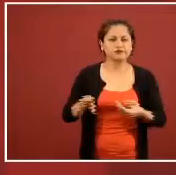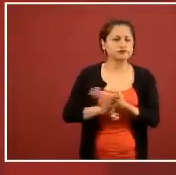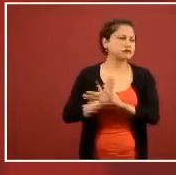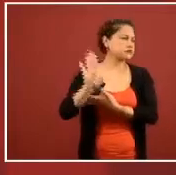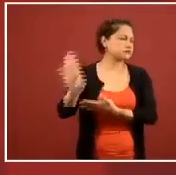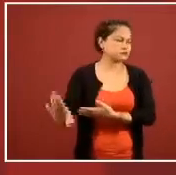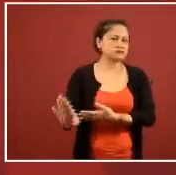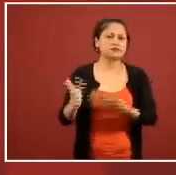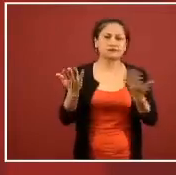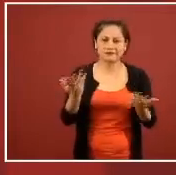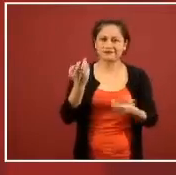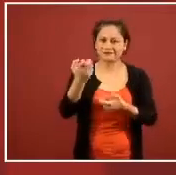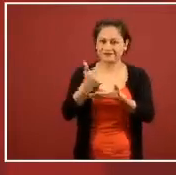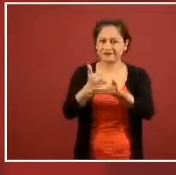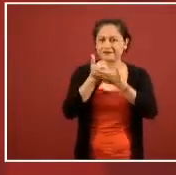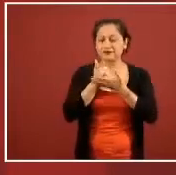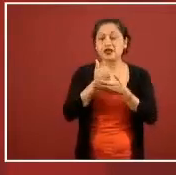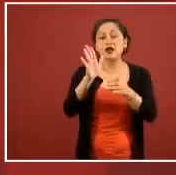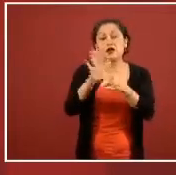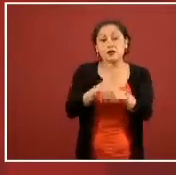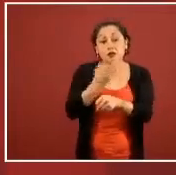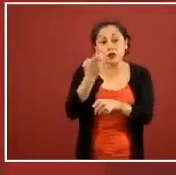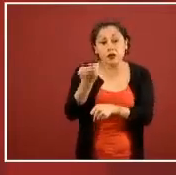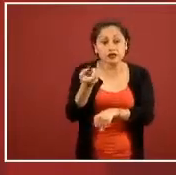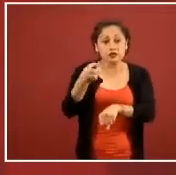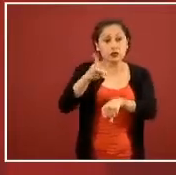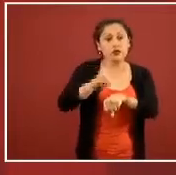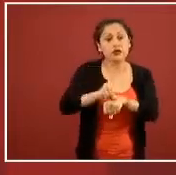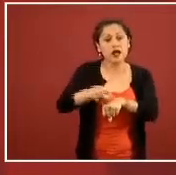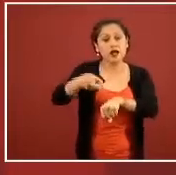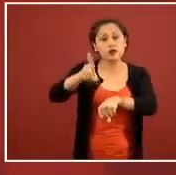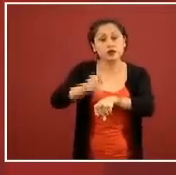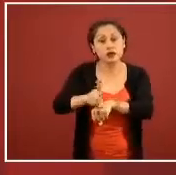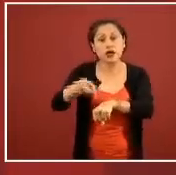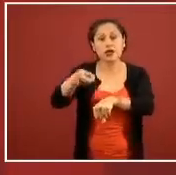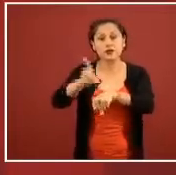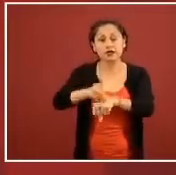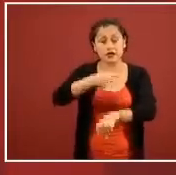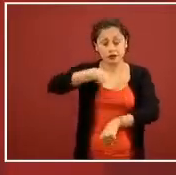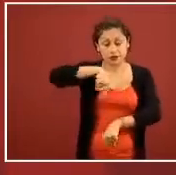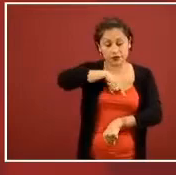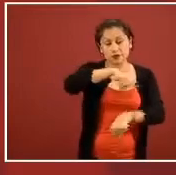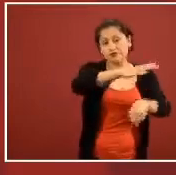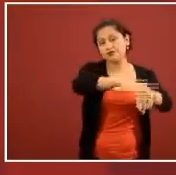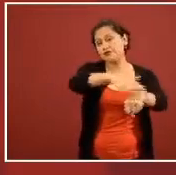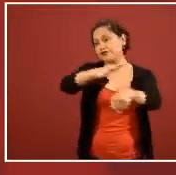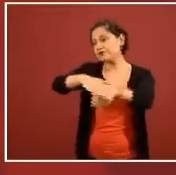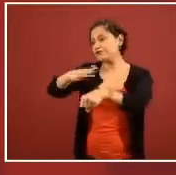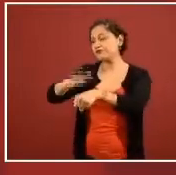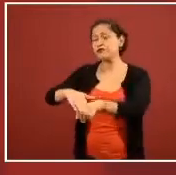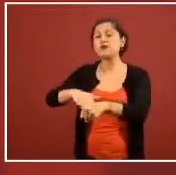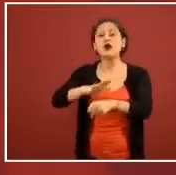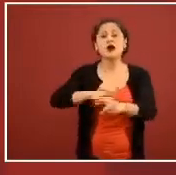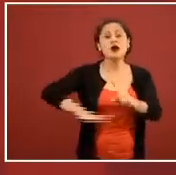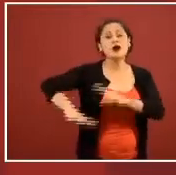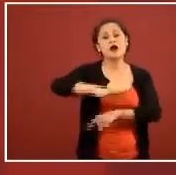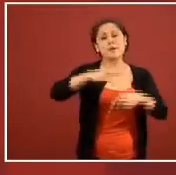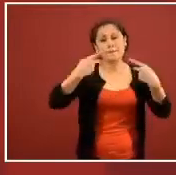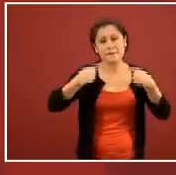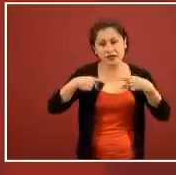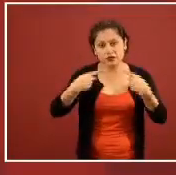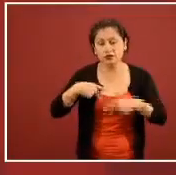también diariamente hacemos un llamado a todos los elementos de la sociedad, en los sectores público, privado y